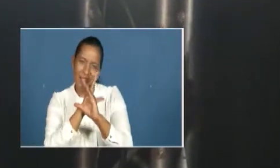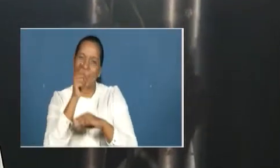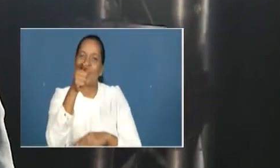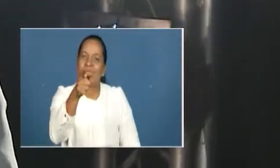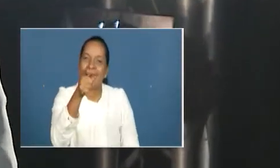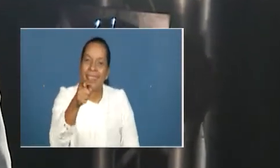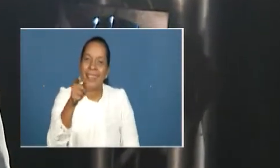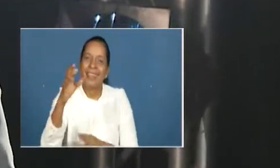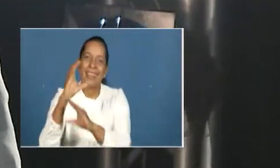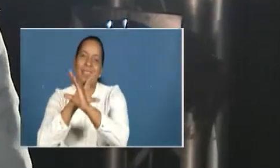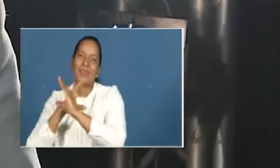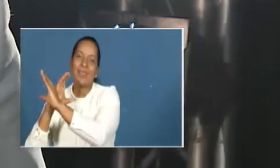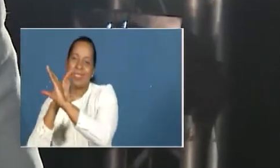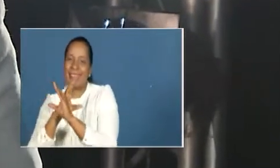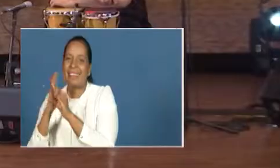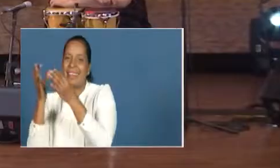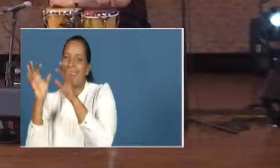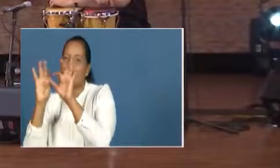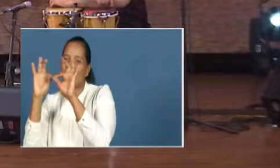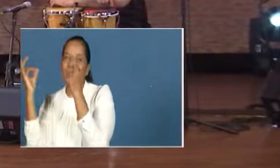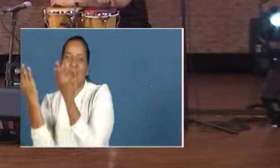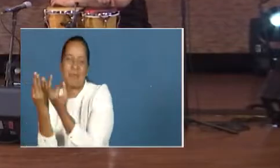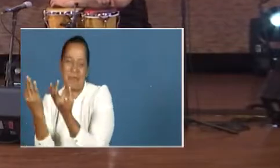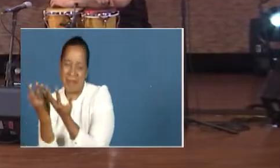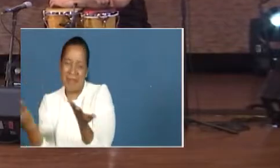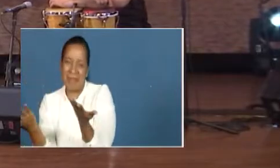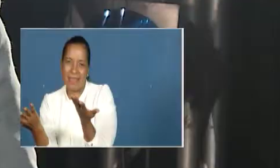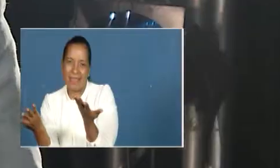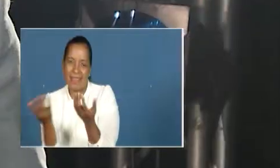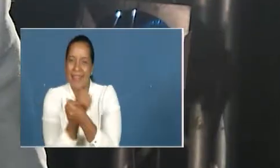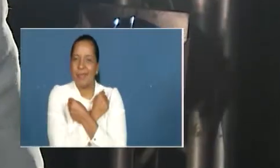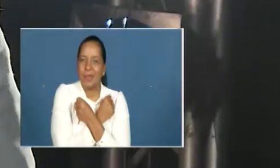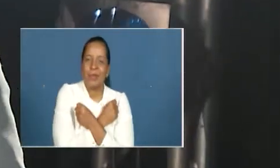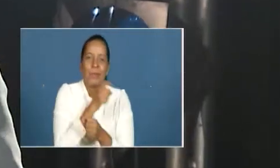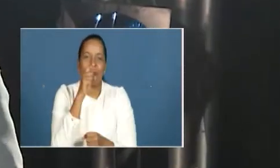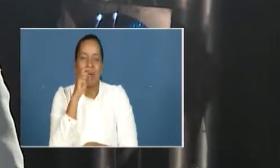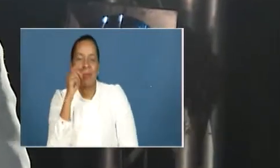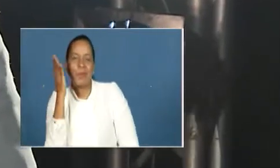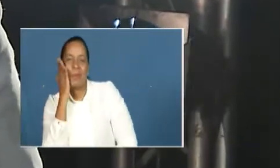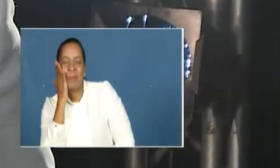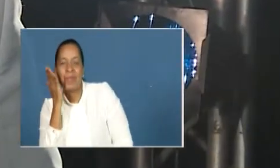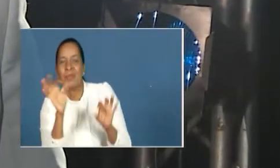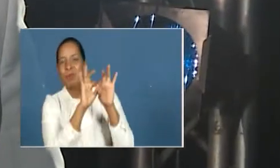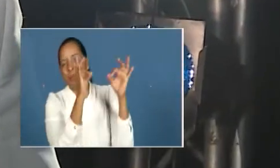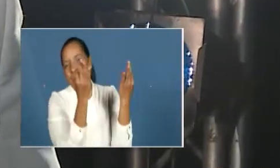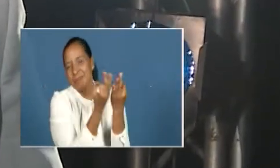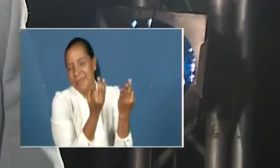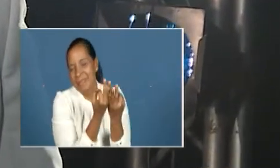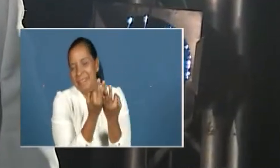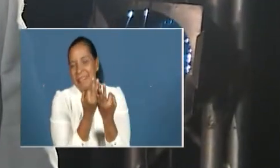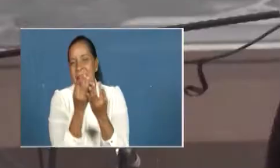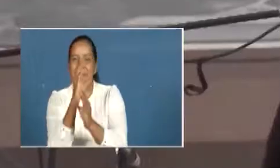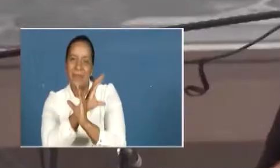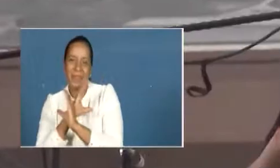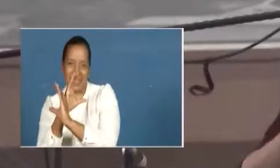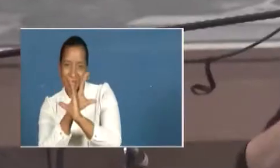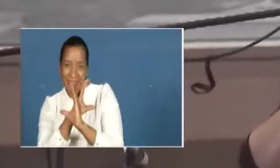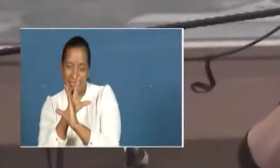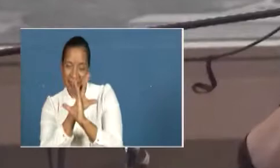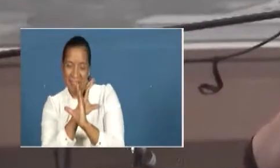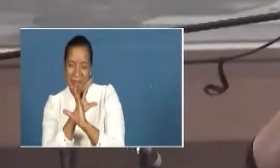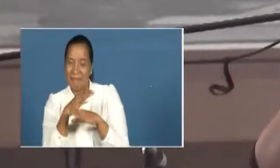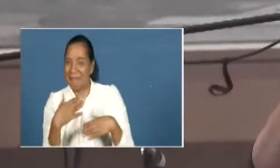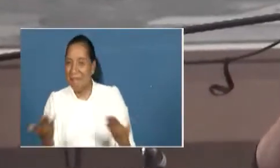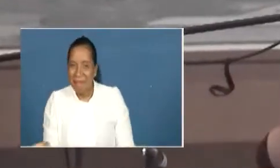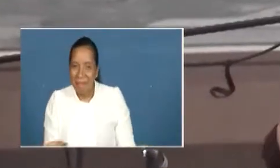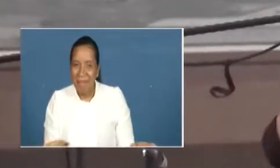padres, sabe cómo cuidarse y hacer las cosas necesarias solamente. ¿Tú eres papá? Pues claro